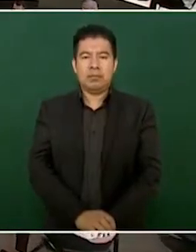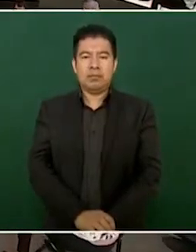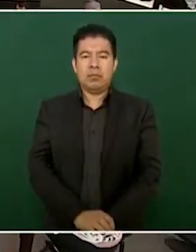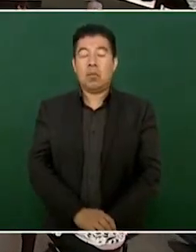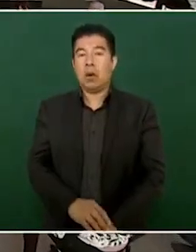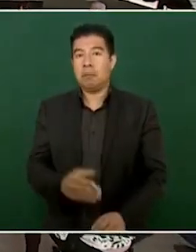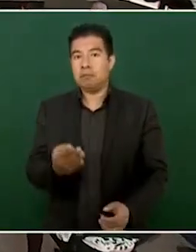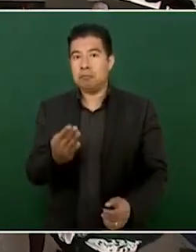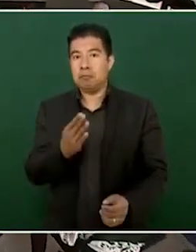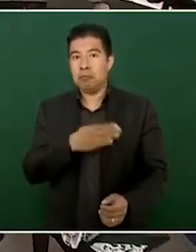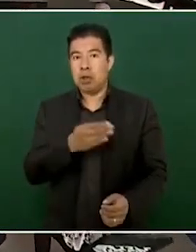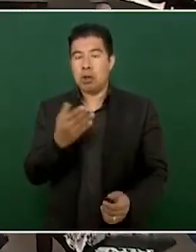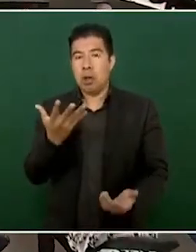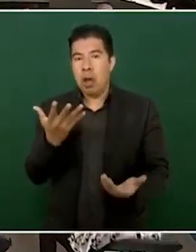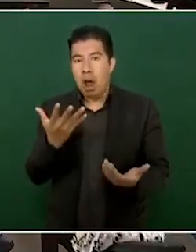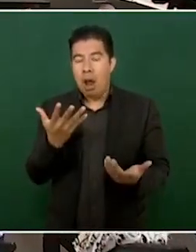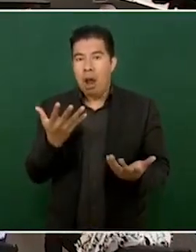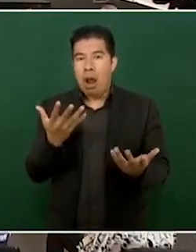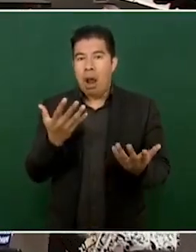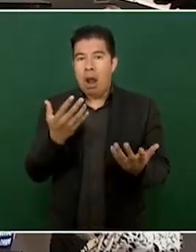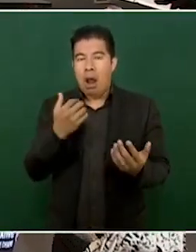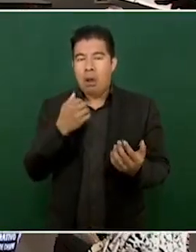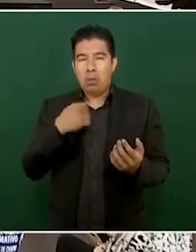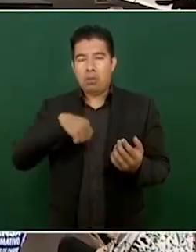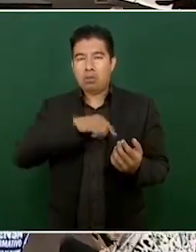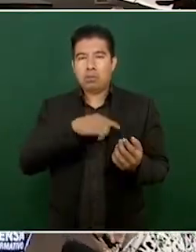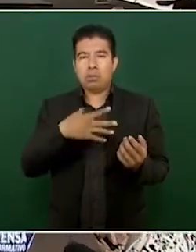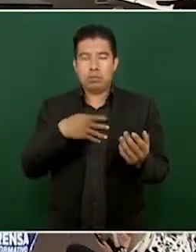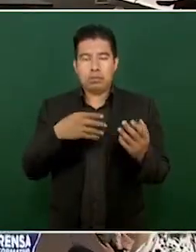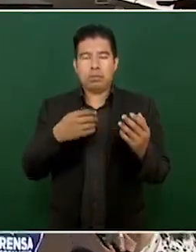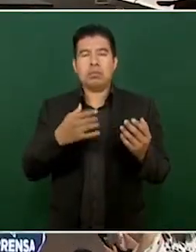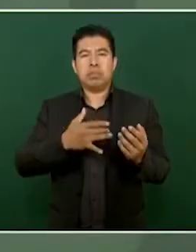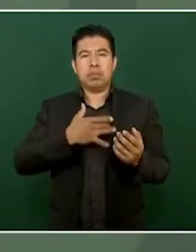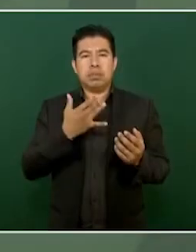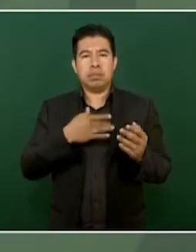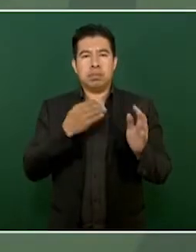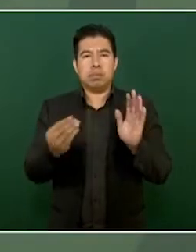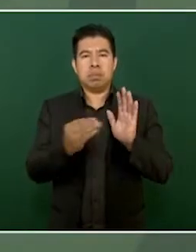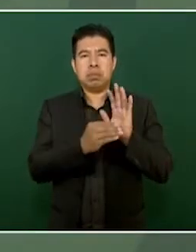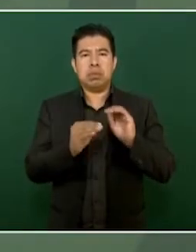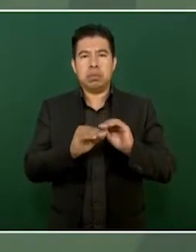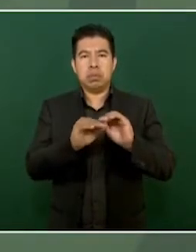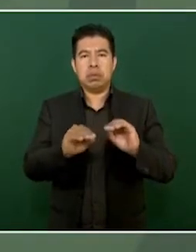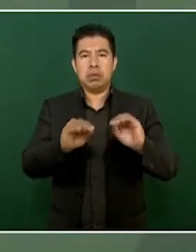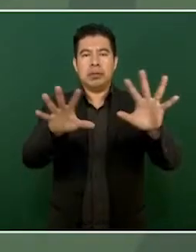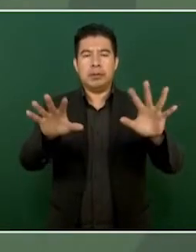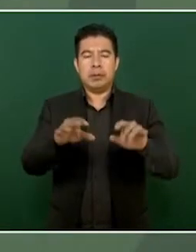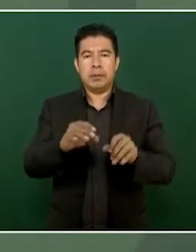se fijó una postura por parte del gobierno de México ante